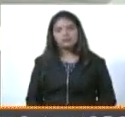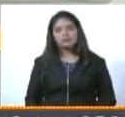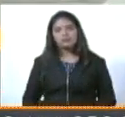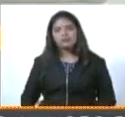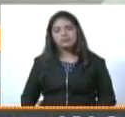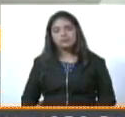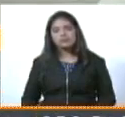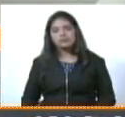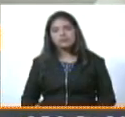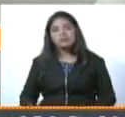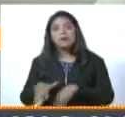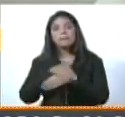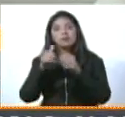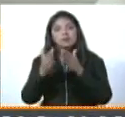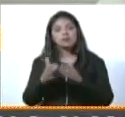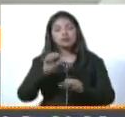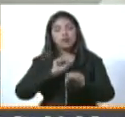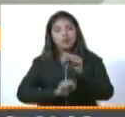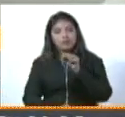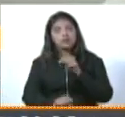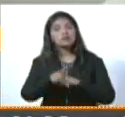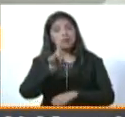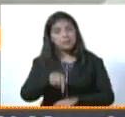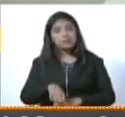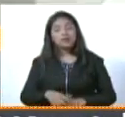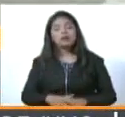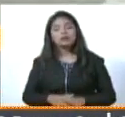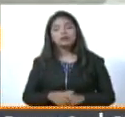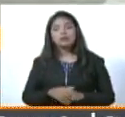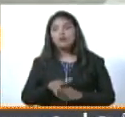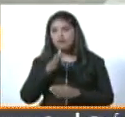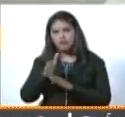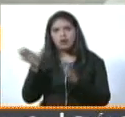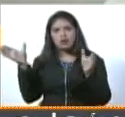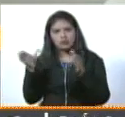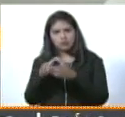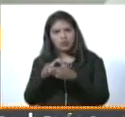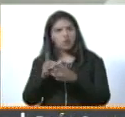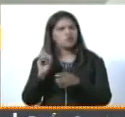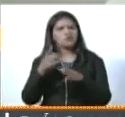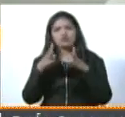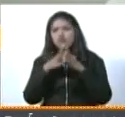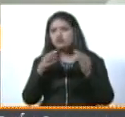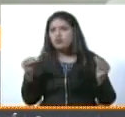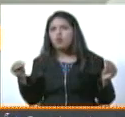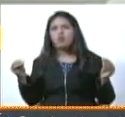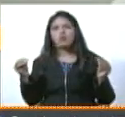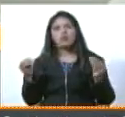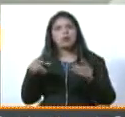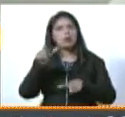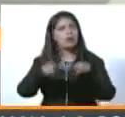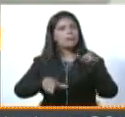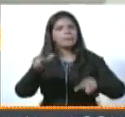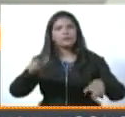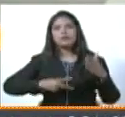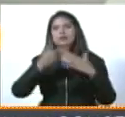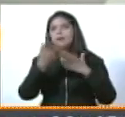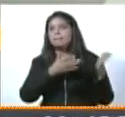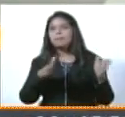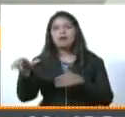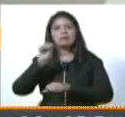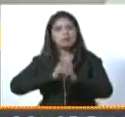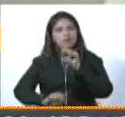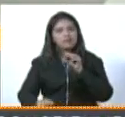Tuvo nuestro ministro de la Defensa también allí en la reunión, todos los comandantes de regiones estratégicas de defensa